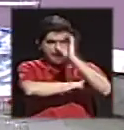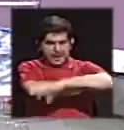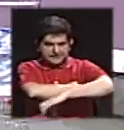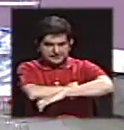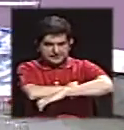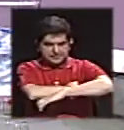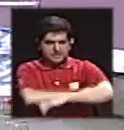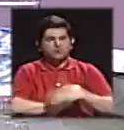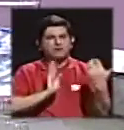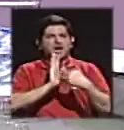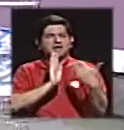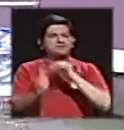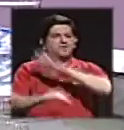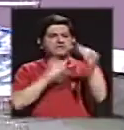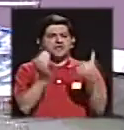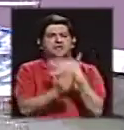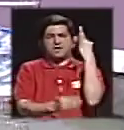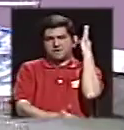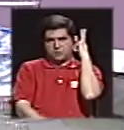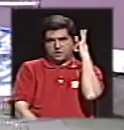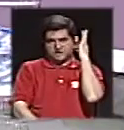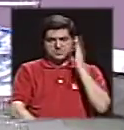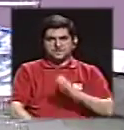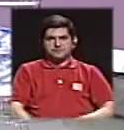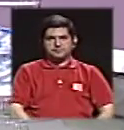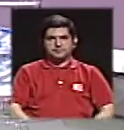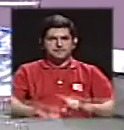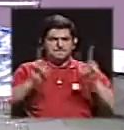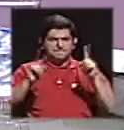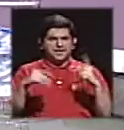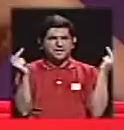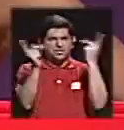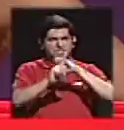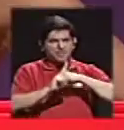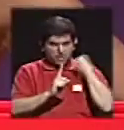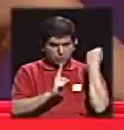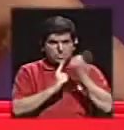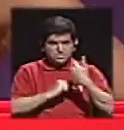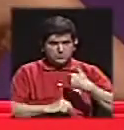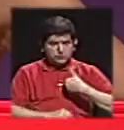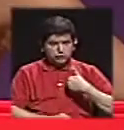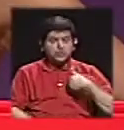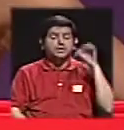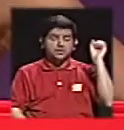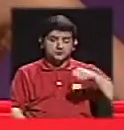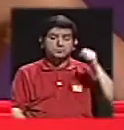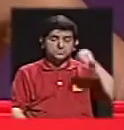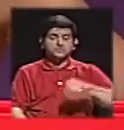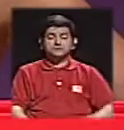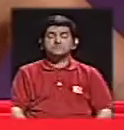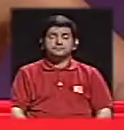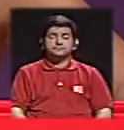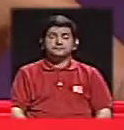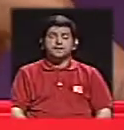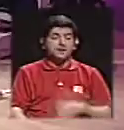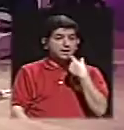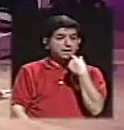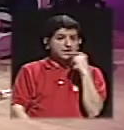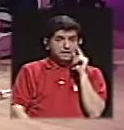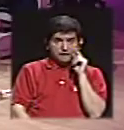penalización perjudica a todas las mujeres. Pero agrava la situación de las mujeres. Agrava la situación de las mujeres. Y lo que